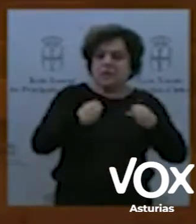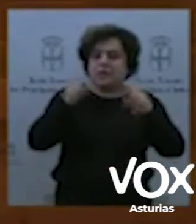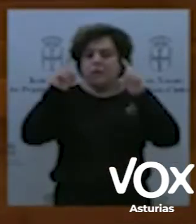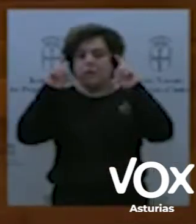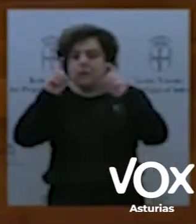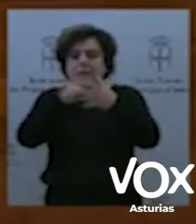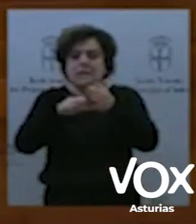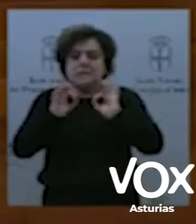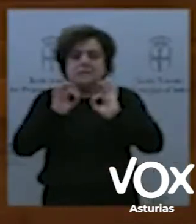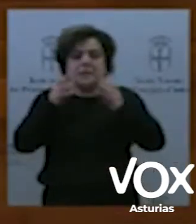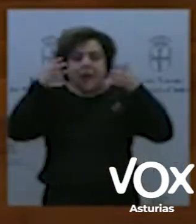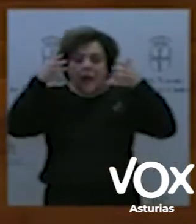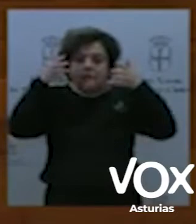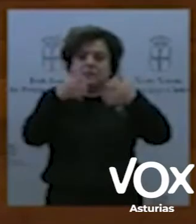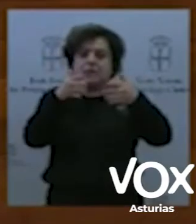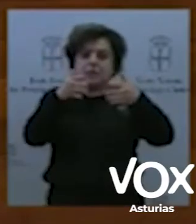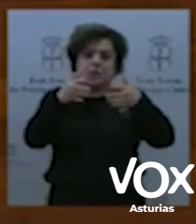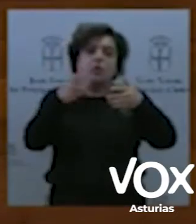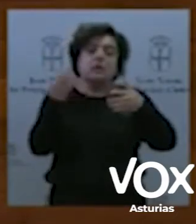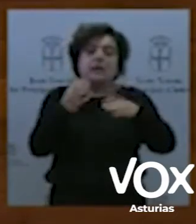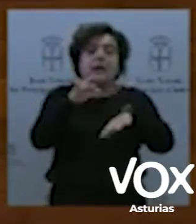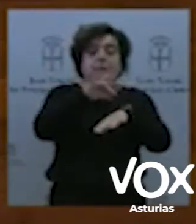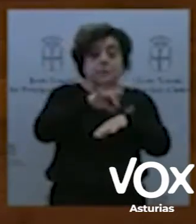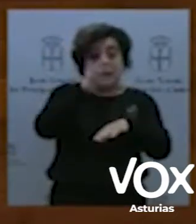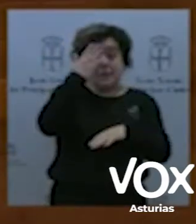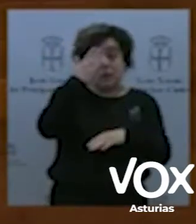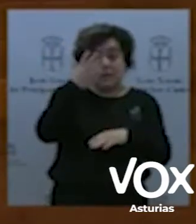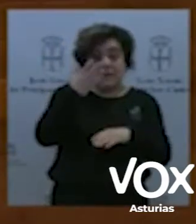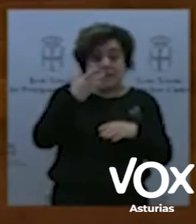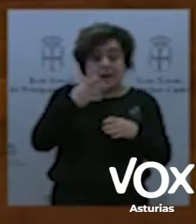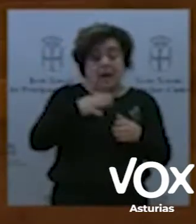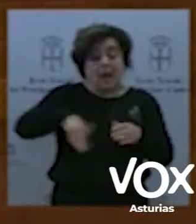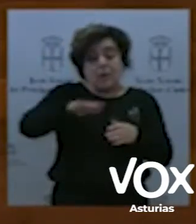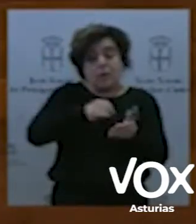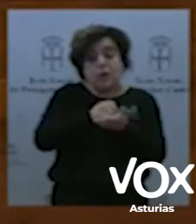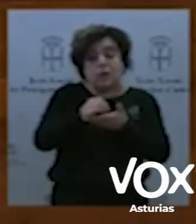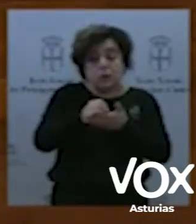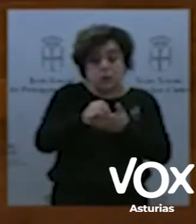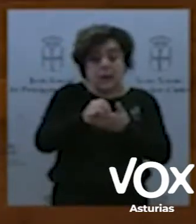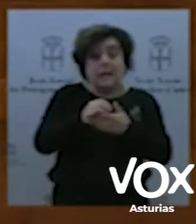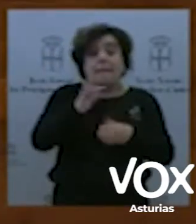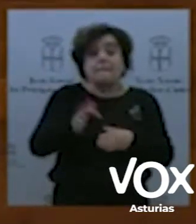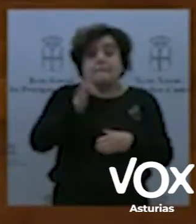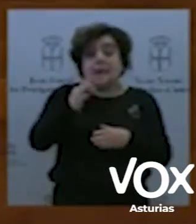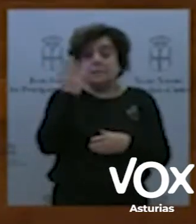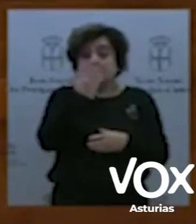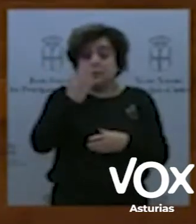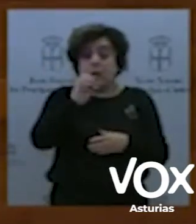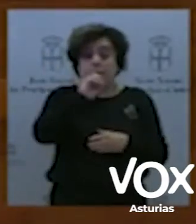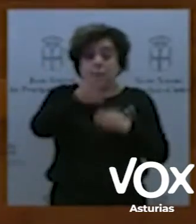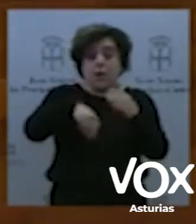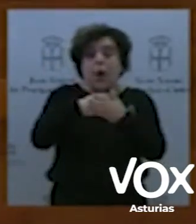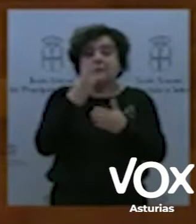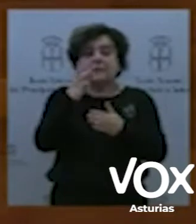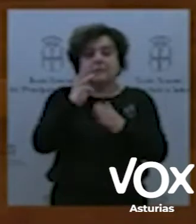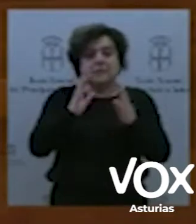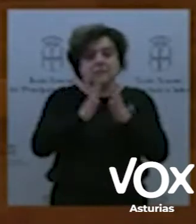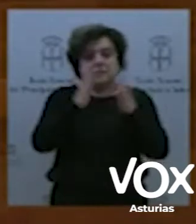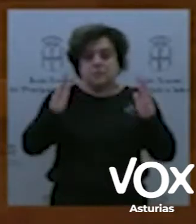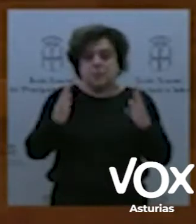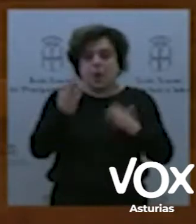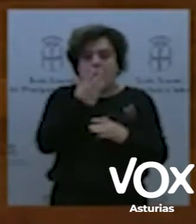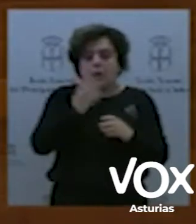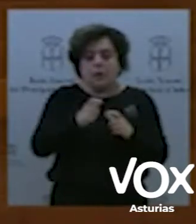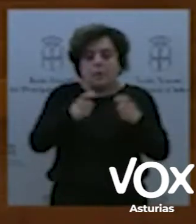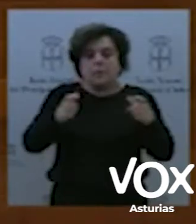medio rural, llevar la red de 0 a 3 años a todos los rincones de Asturias, apostar por las mejoras en la red de